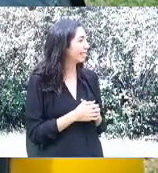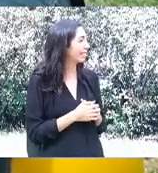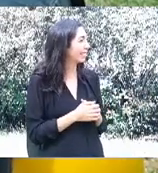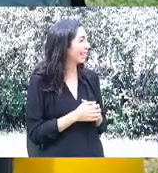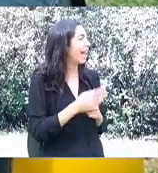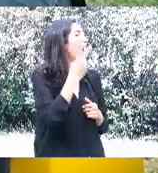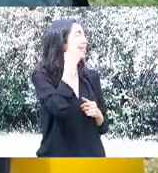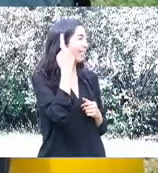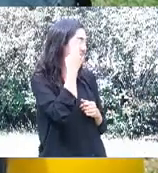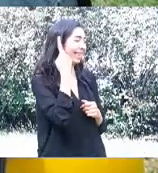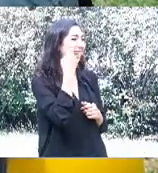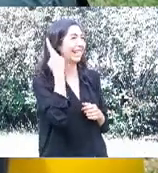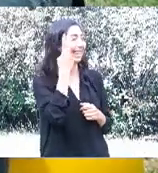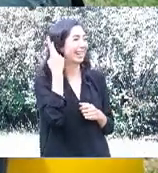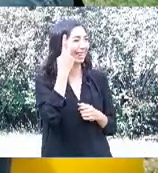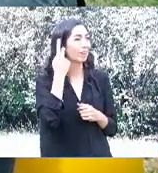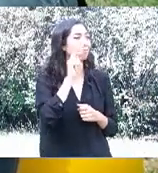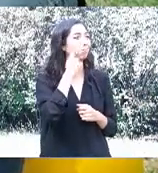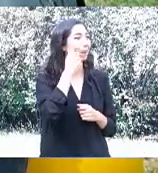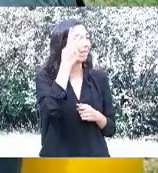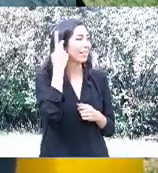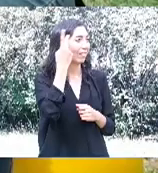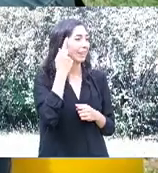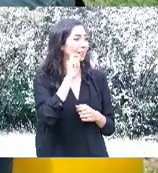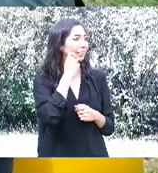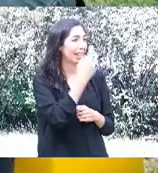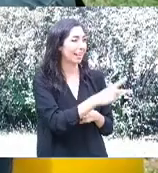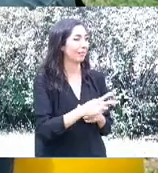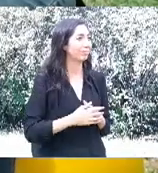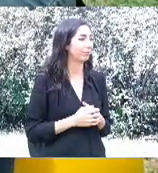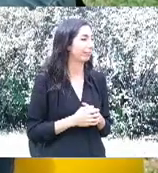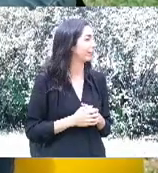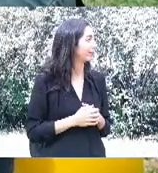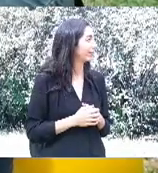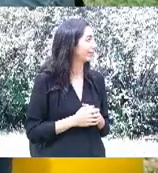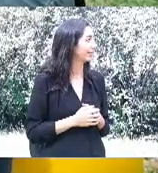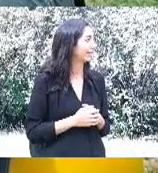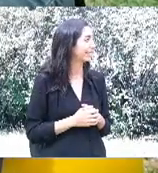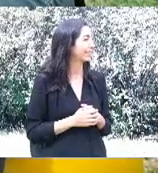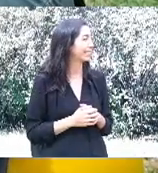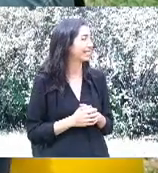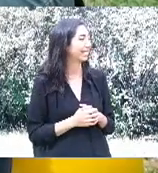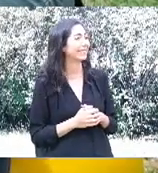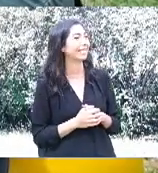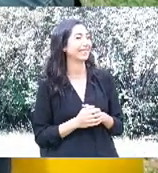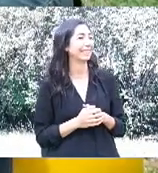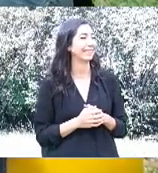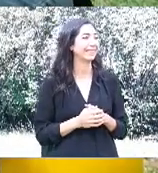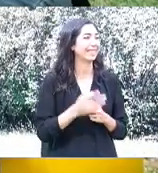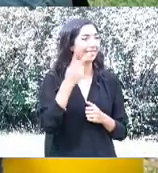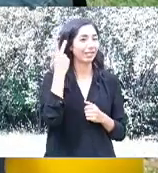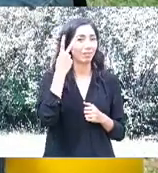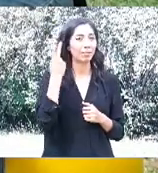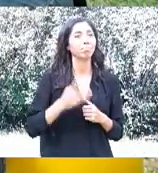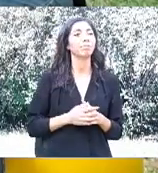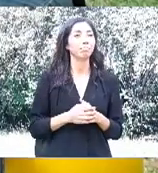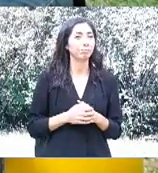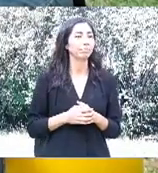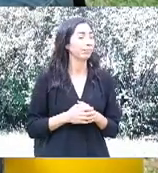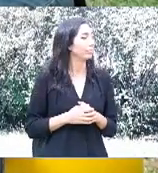es Vivi Sí bueno Sí Vivi sí Bueno